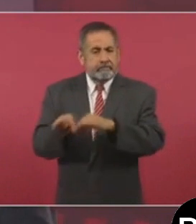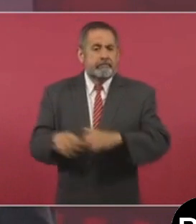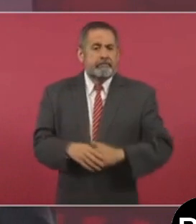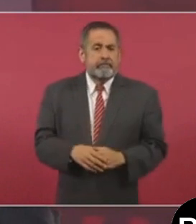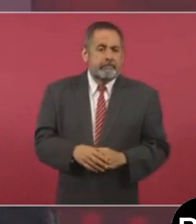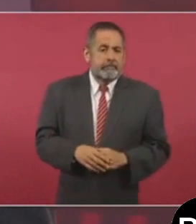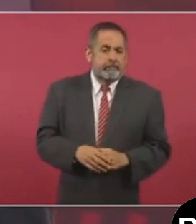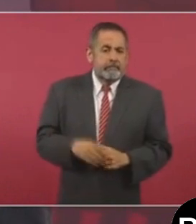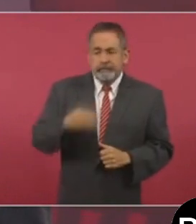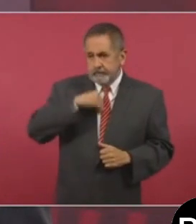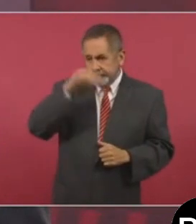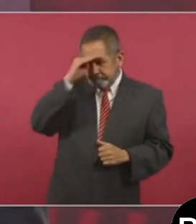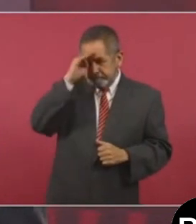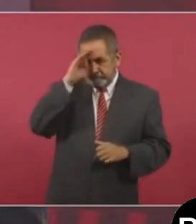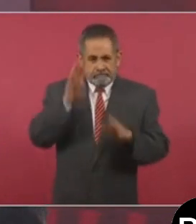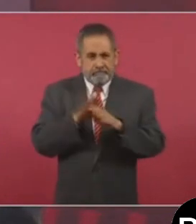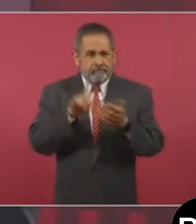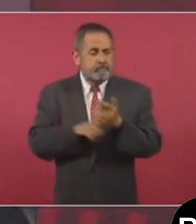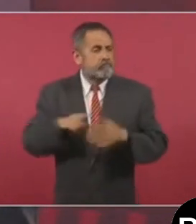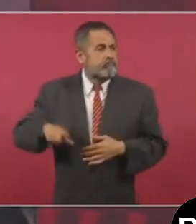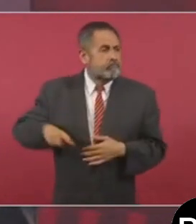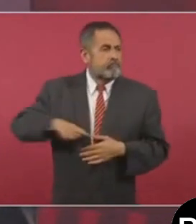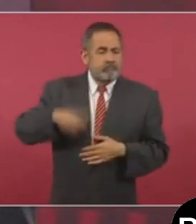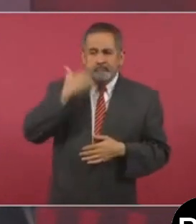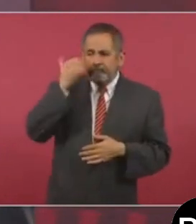Y qué se tiene que buscar como gobierno